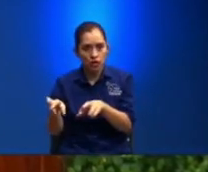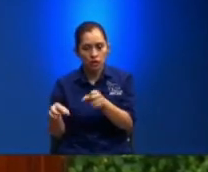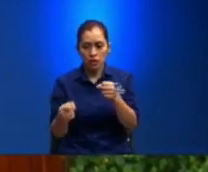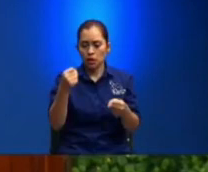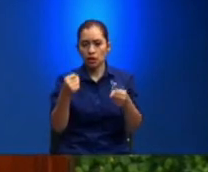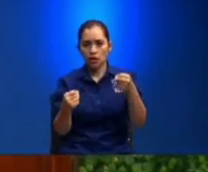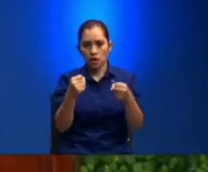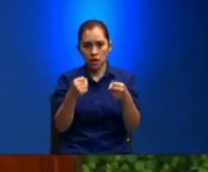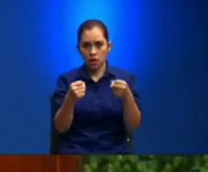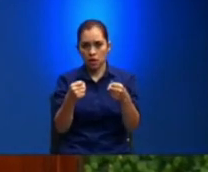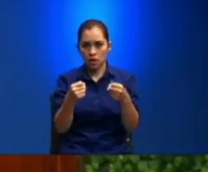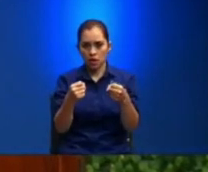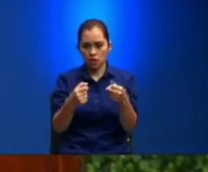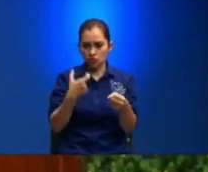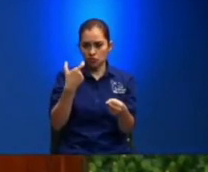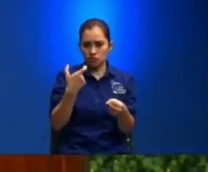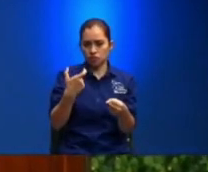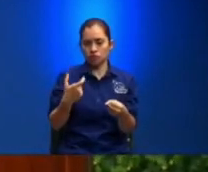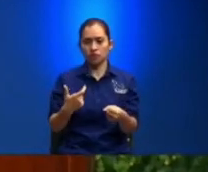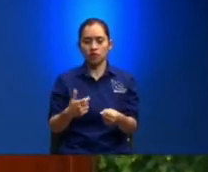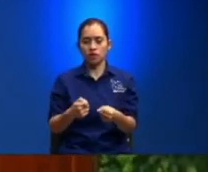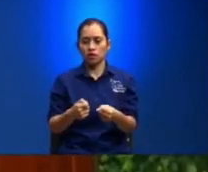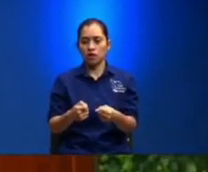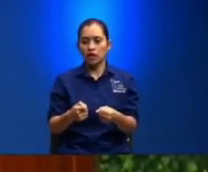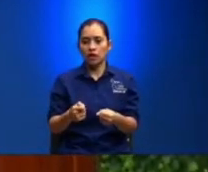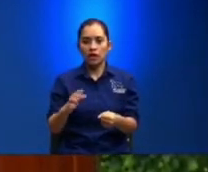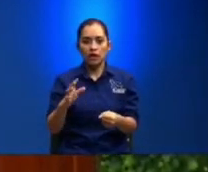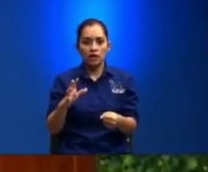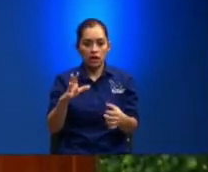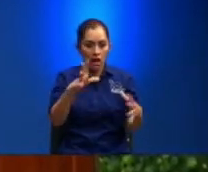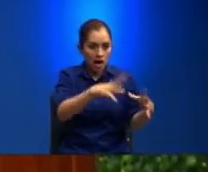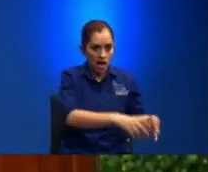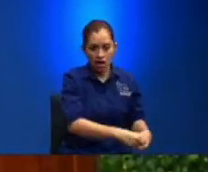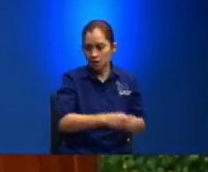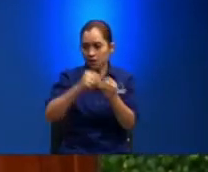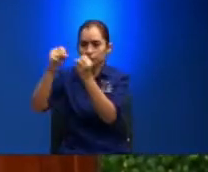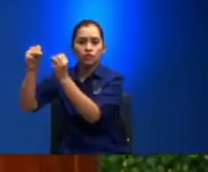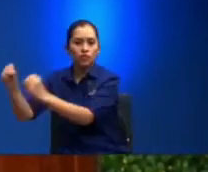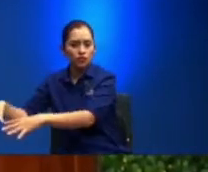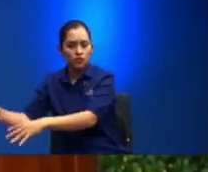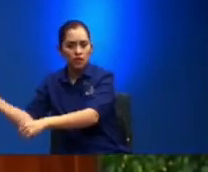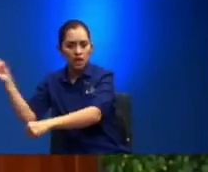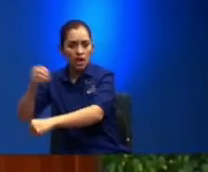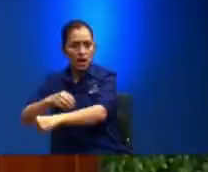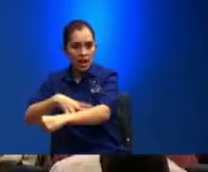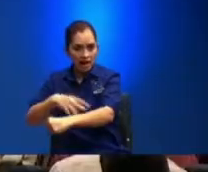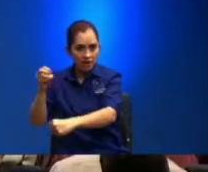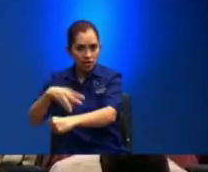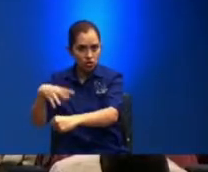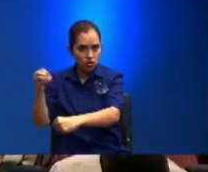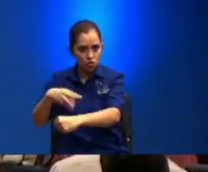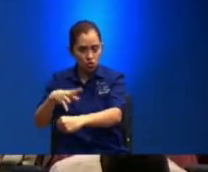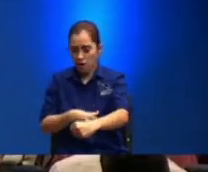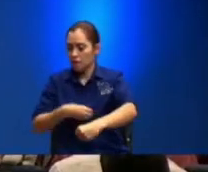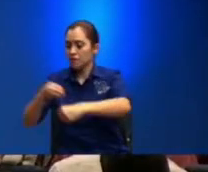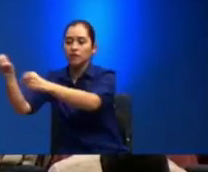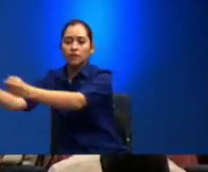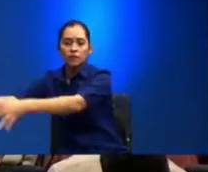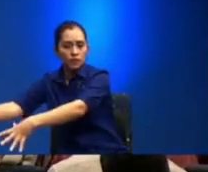no de veras que de plano que no son cristianos más les vale